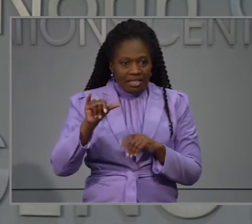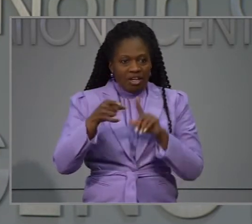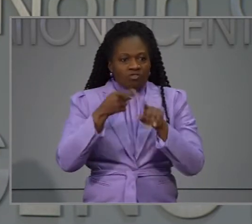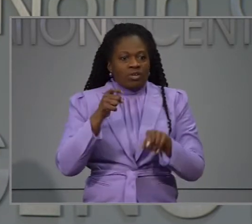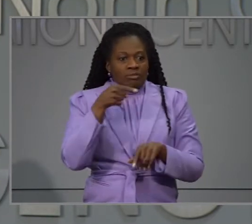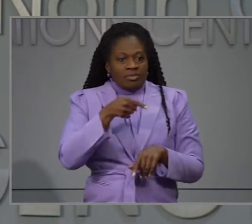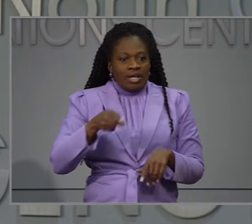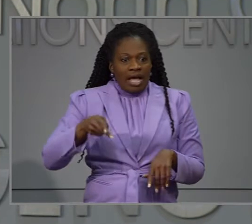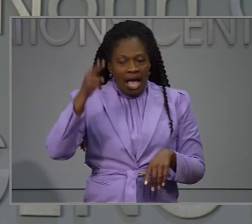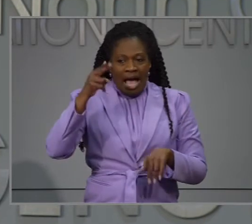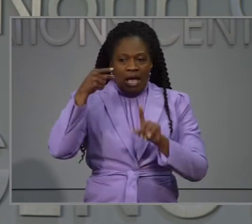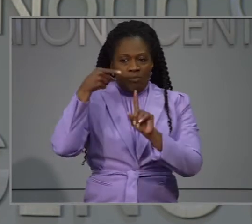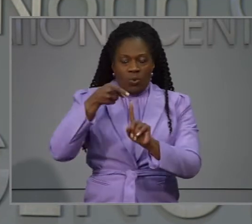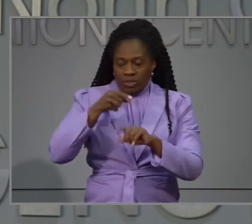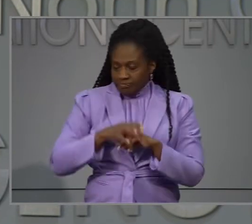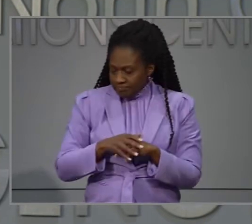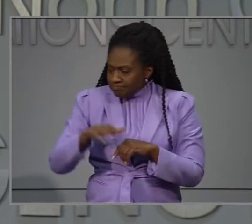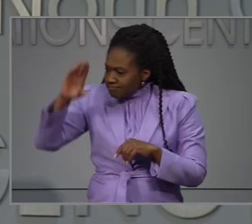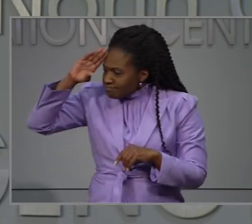en high point